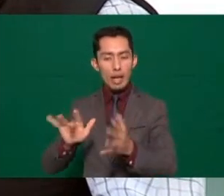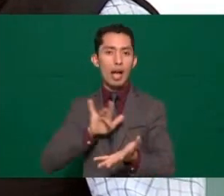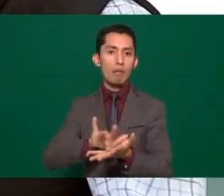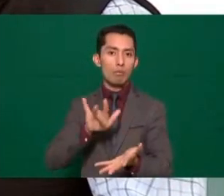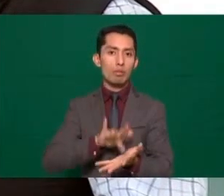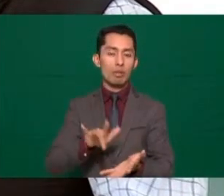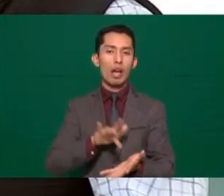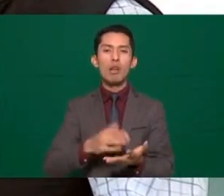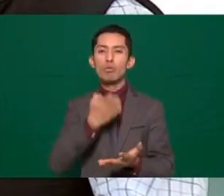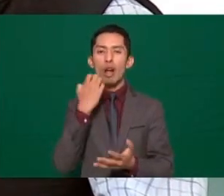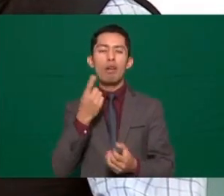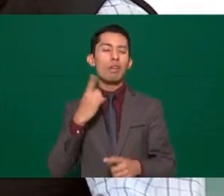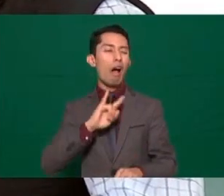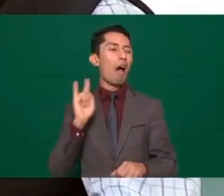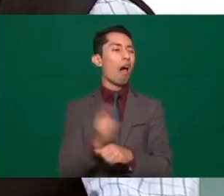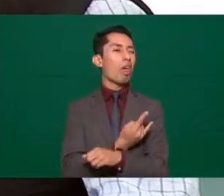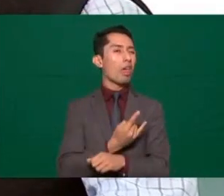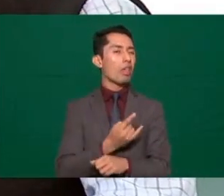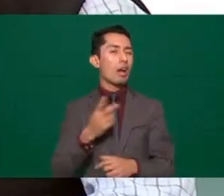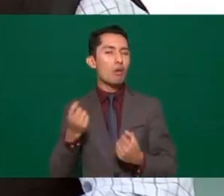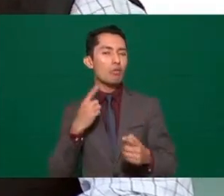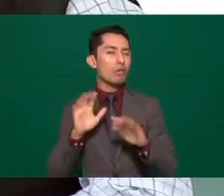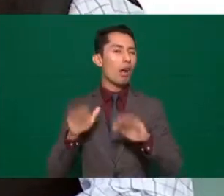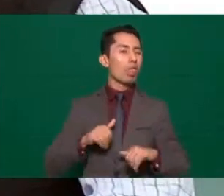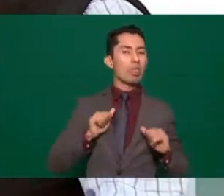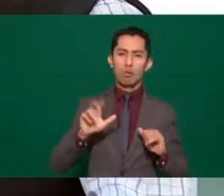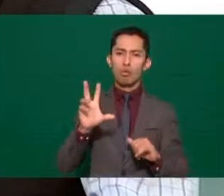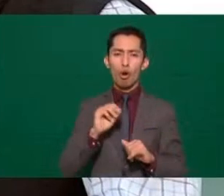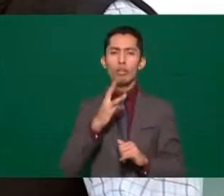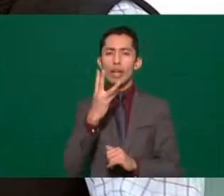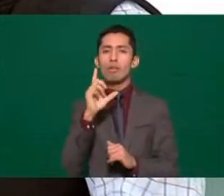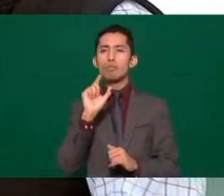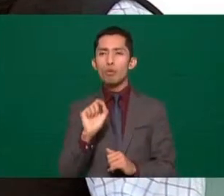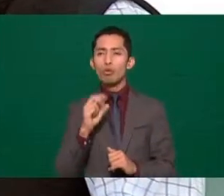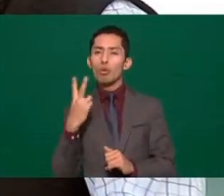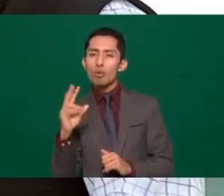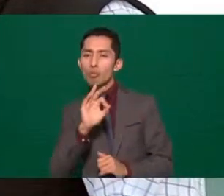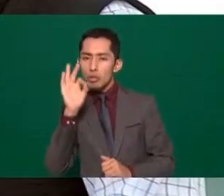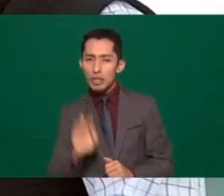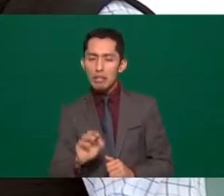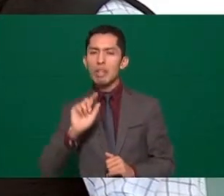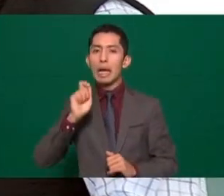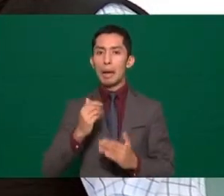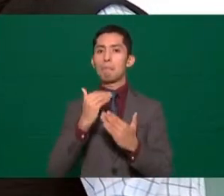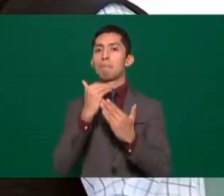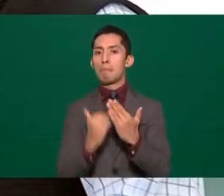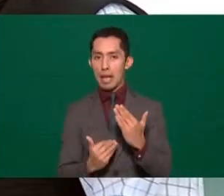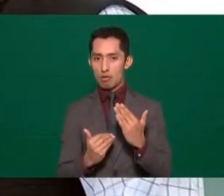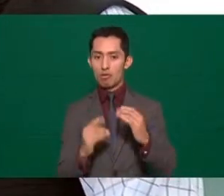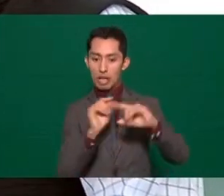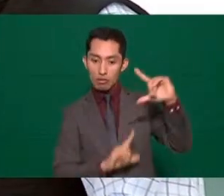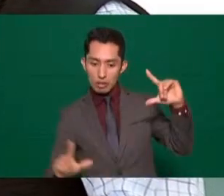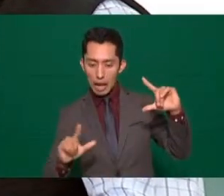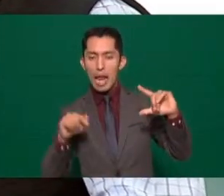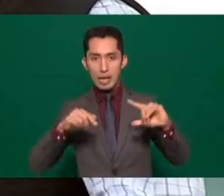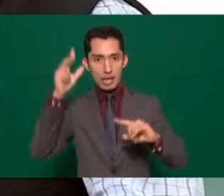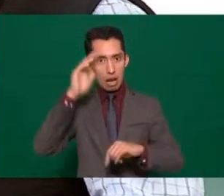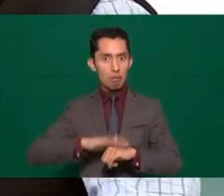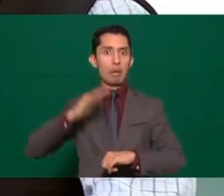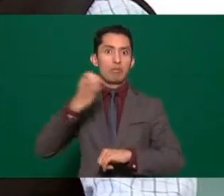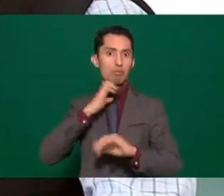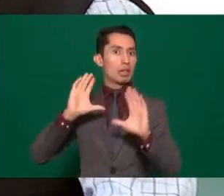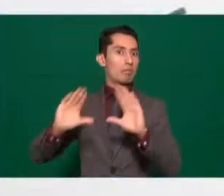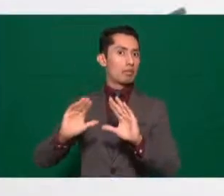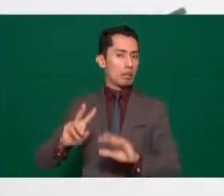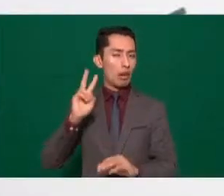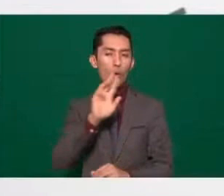abandono escolar en este mismo nivel es de 3.2%, por debajo del promedio nacional de 4.4%,